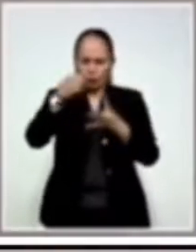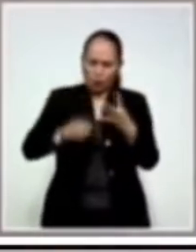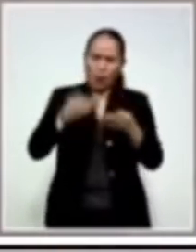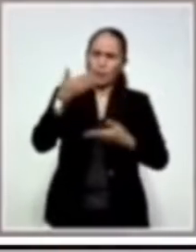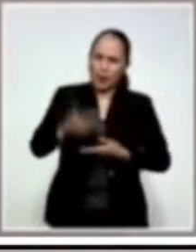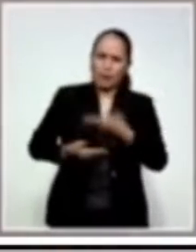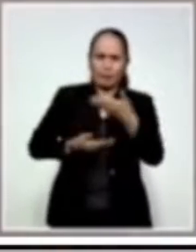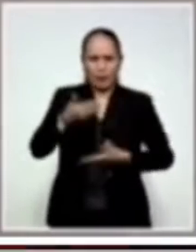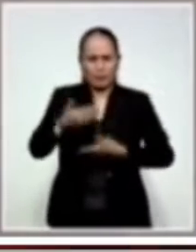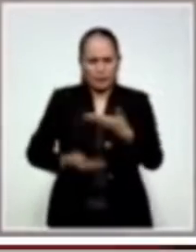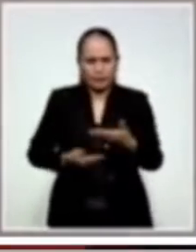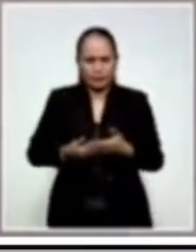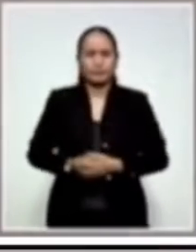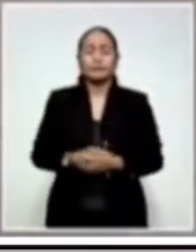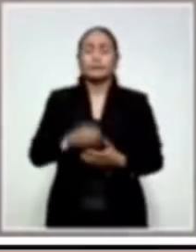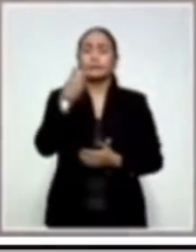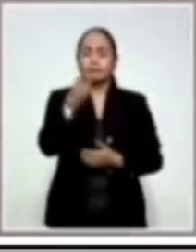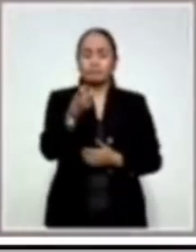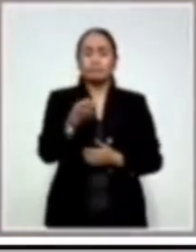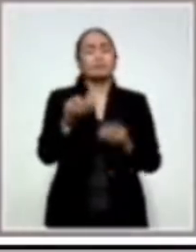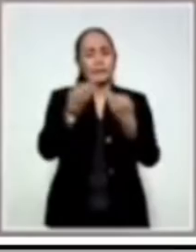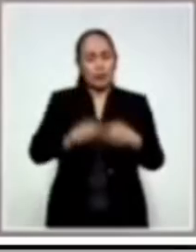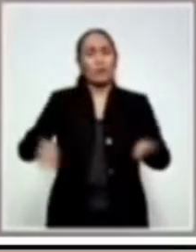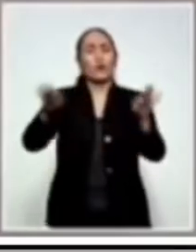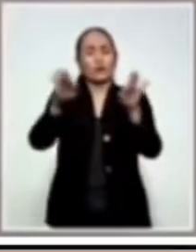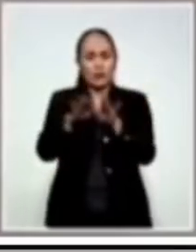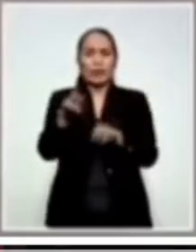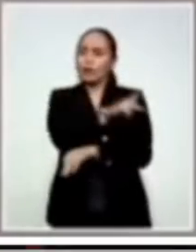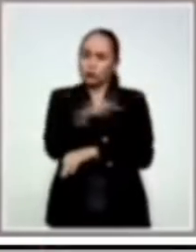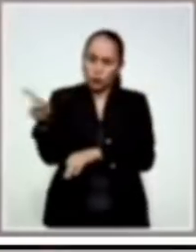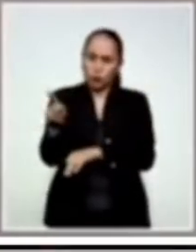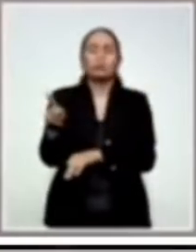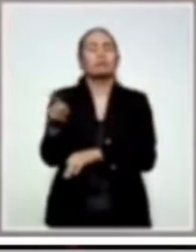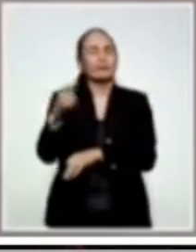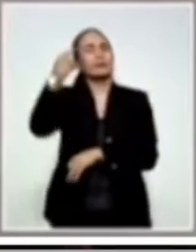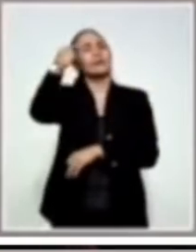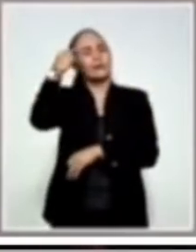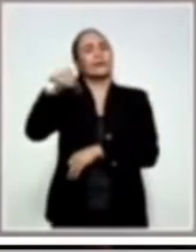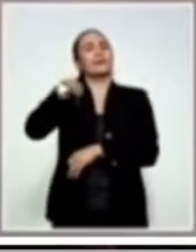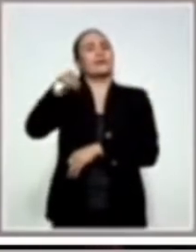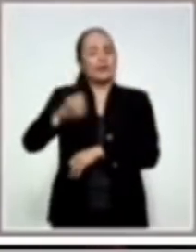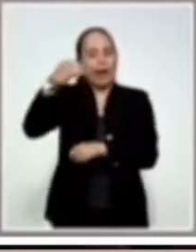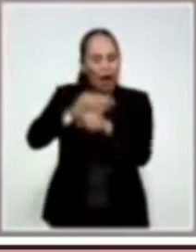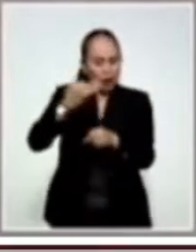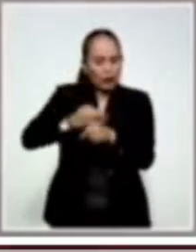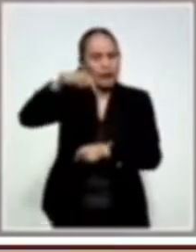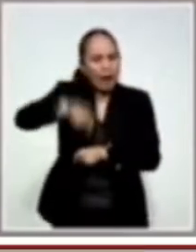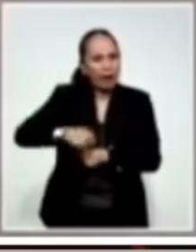avanzando. Por eso es importante que todos estemos claros qué es lo que se está jugando.